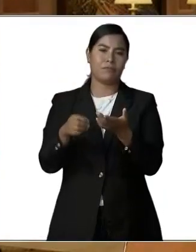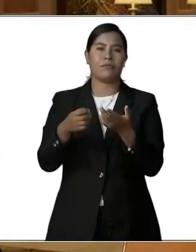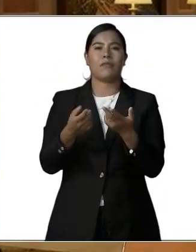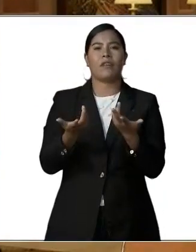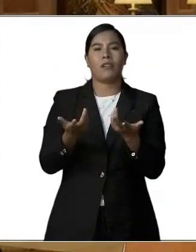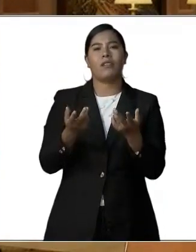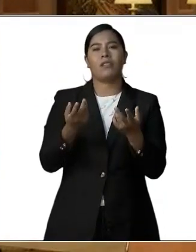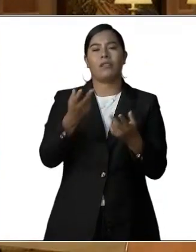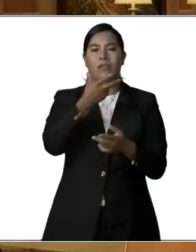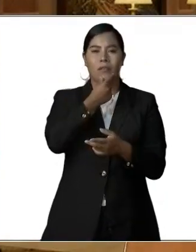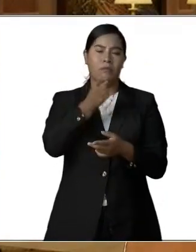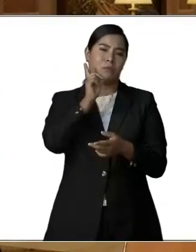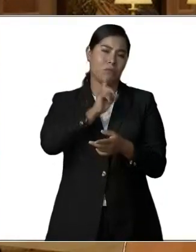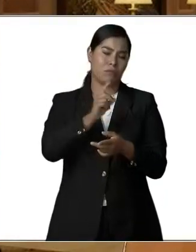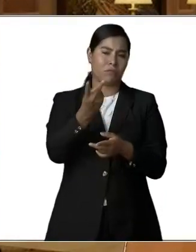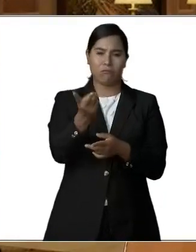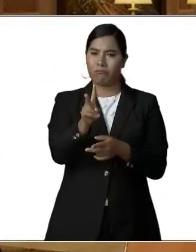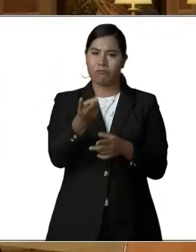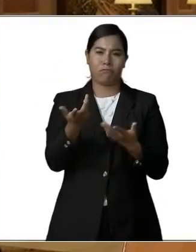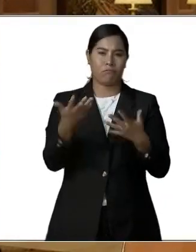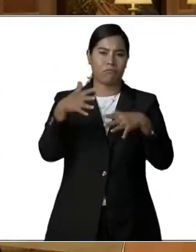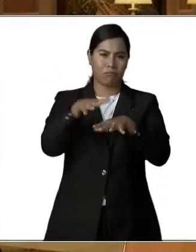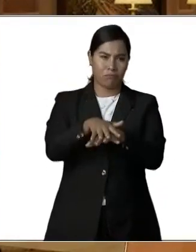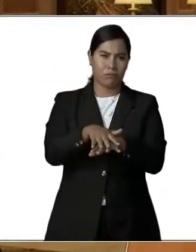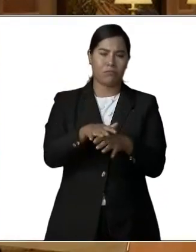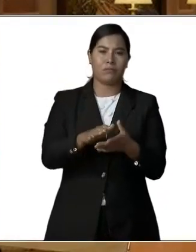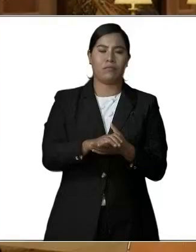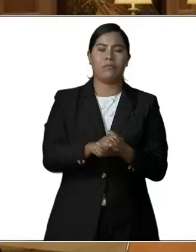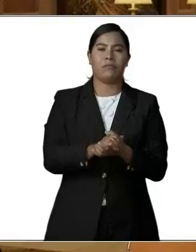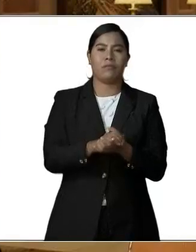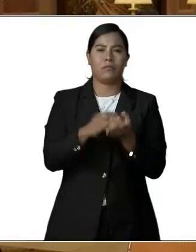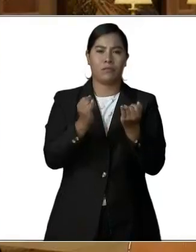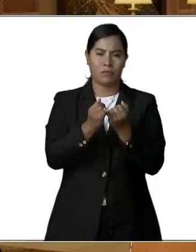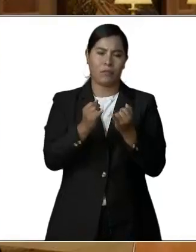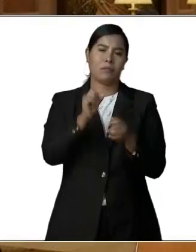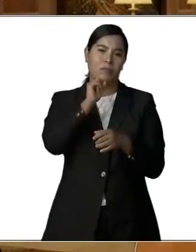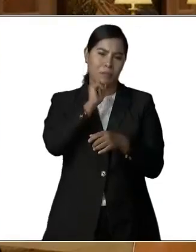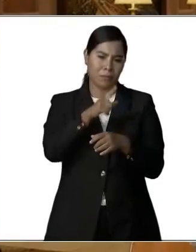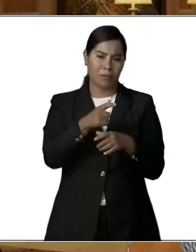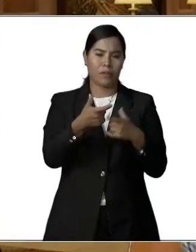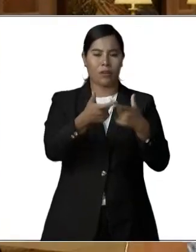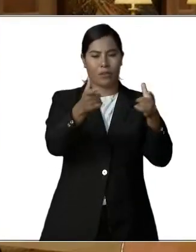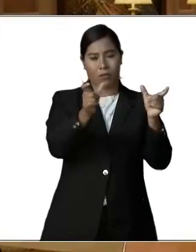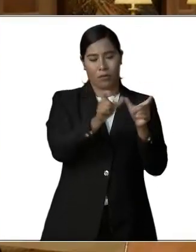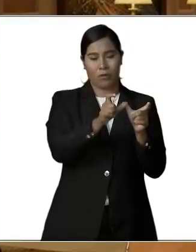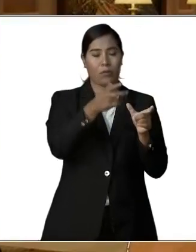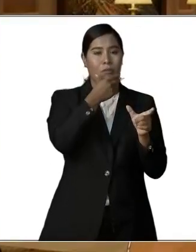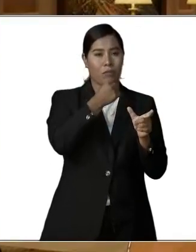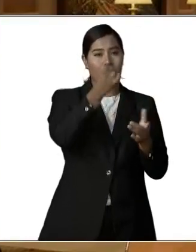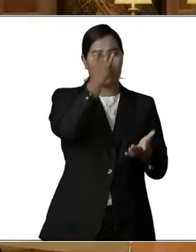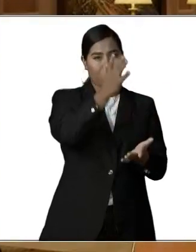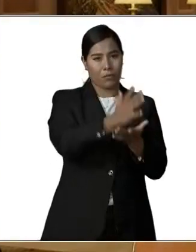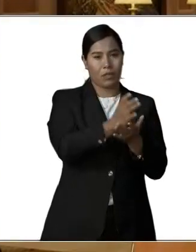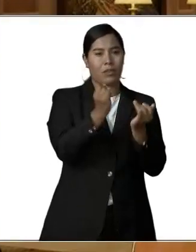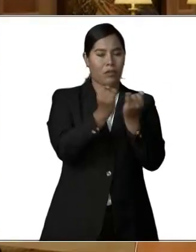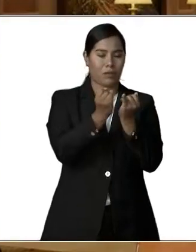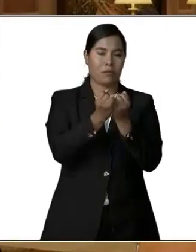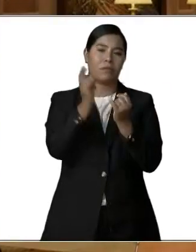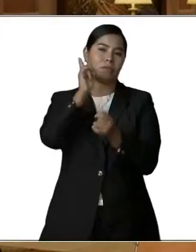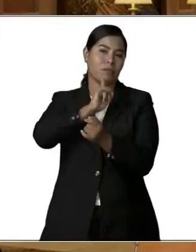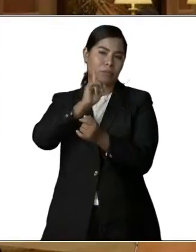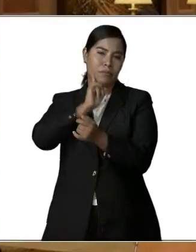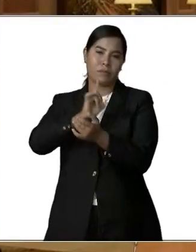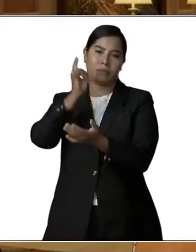mucho. Entonces, nosotros también tratamos de que en la oferta sea varonil, uh-huh, femenil, y pues lo dejamos al último